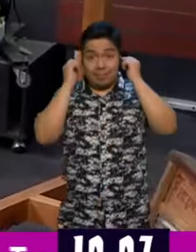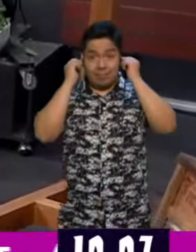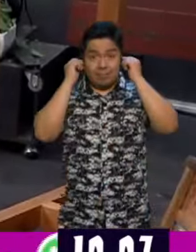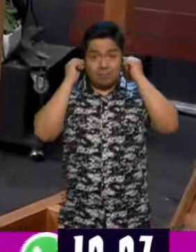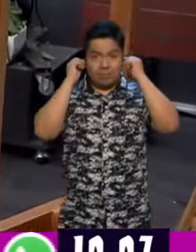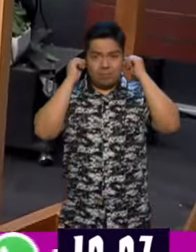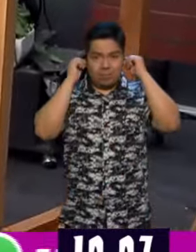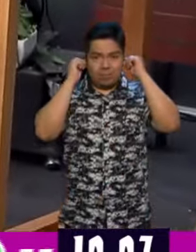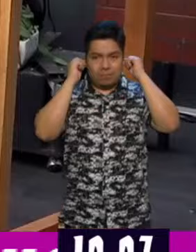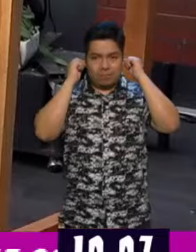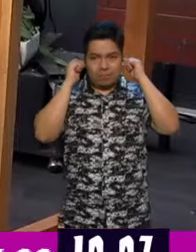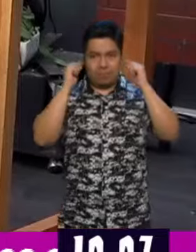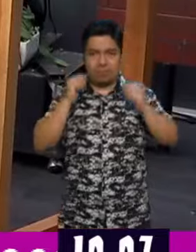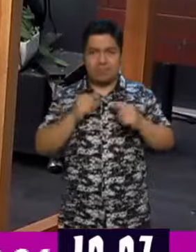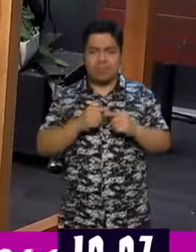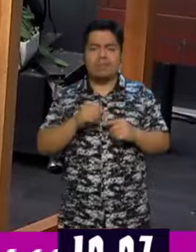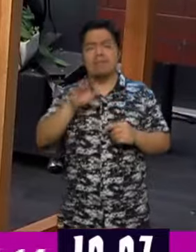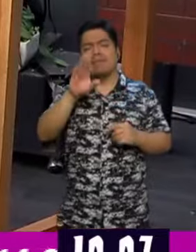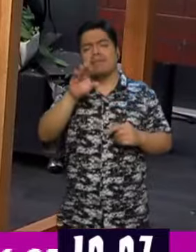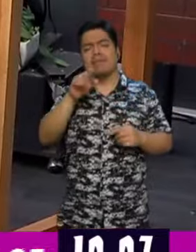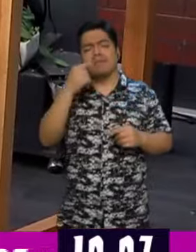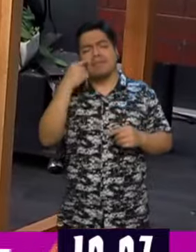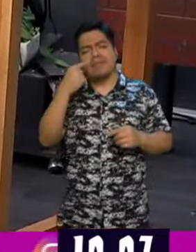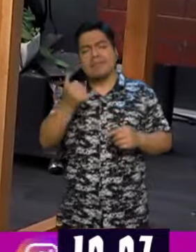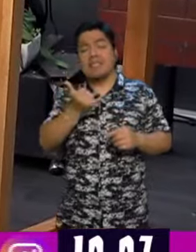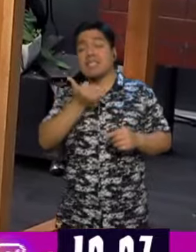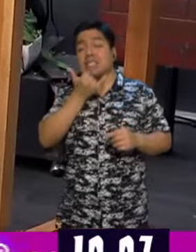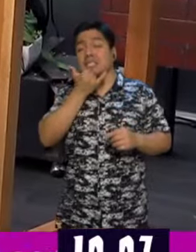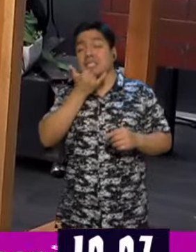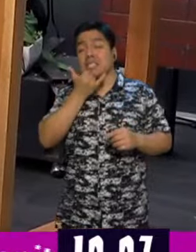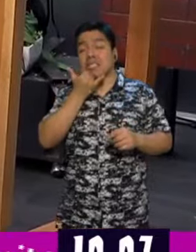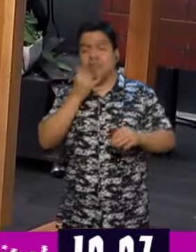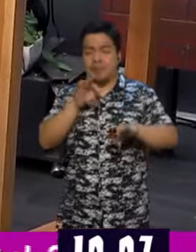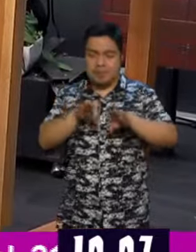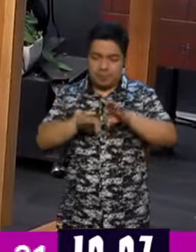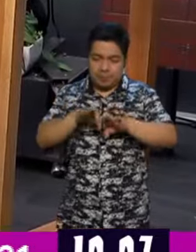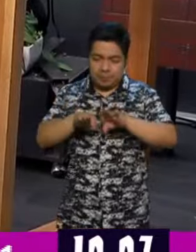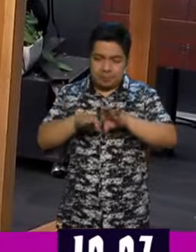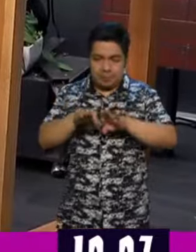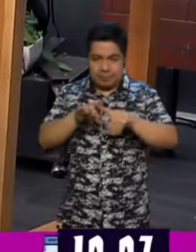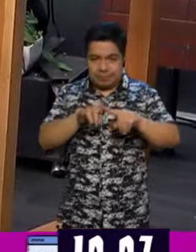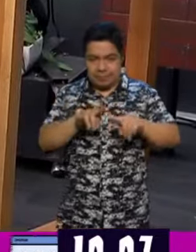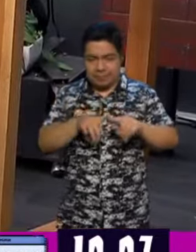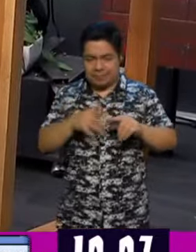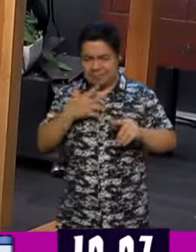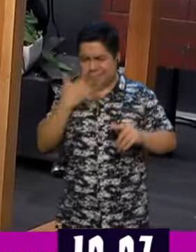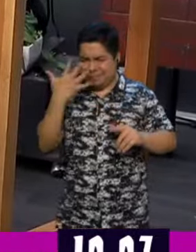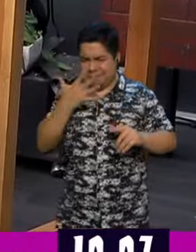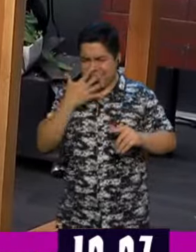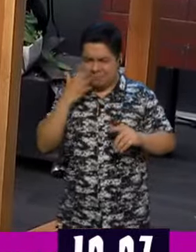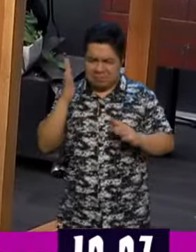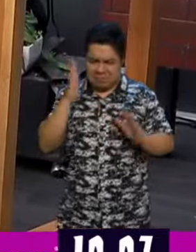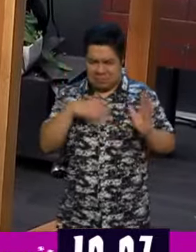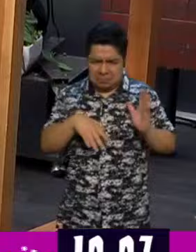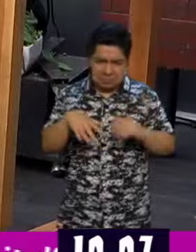también. Oye, mi vida, perdón, es que estoy tratando de sacar los malos humores que